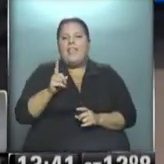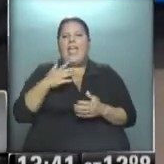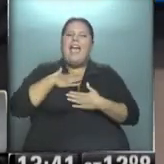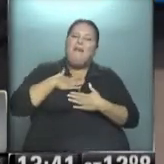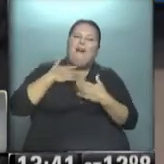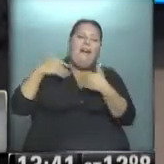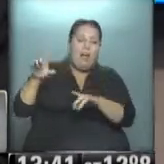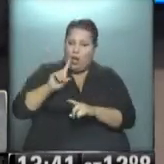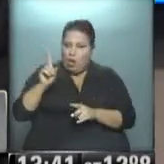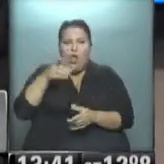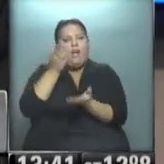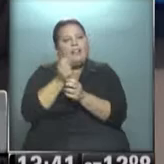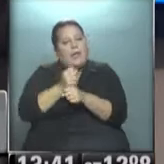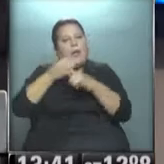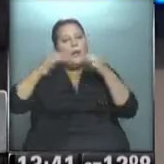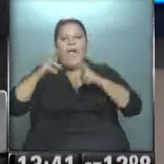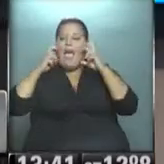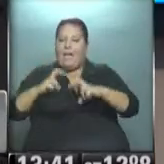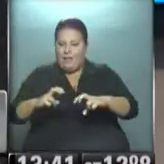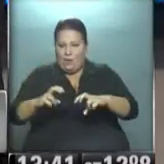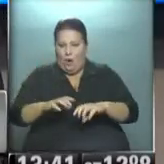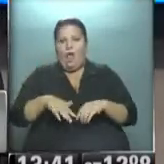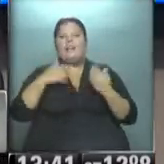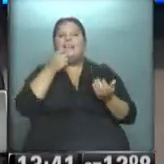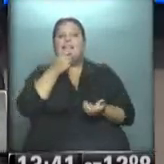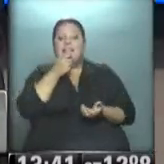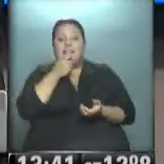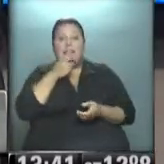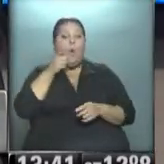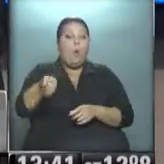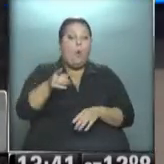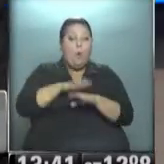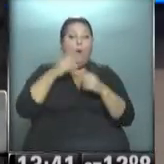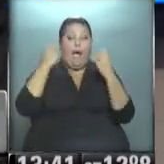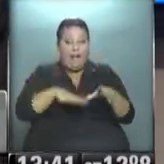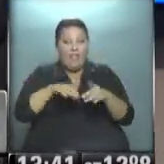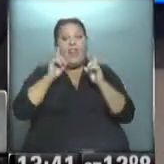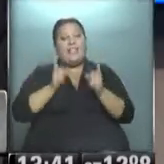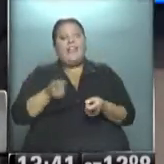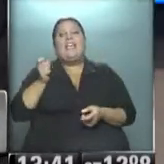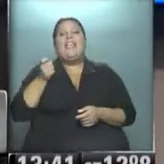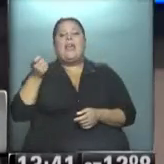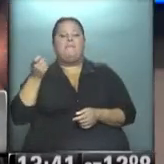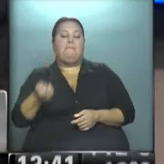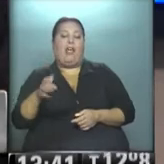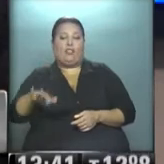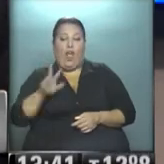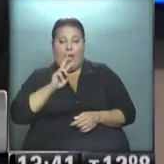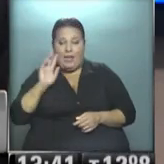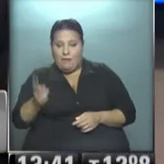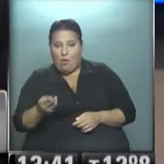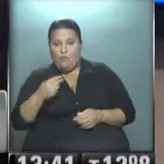lo que les pedimos que hagan su trabajo que investiguen y que si van a acusarla por abandono que por lo menos sepamos quién la mató porque ni siquiera